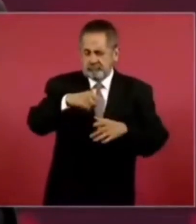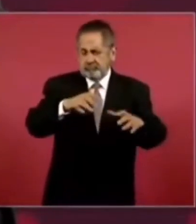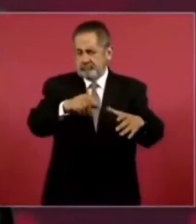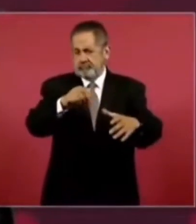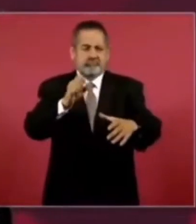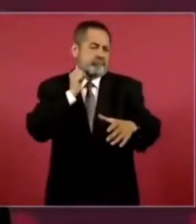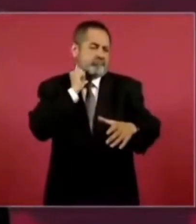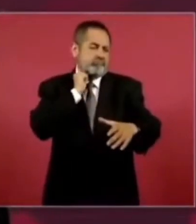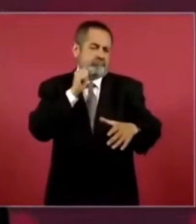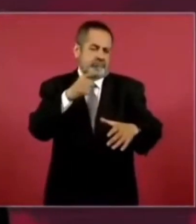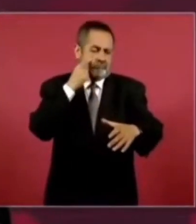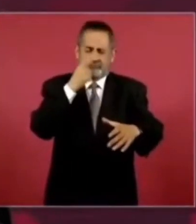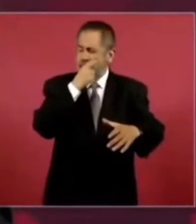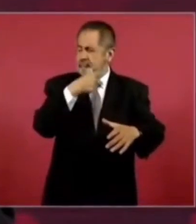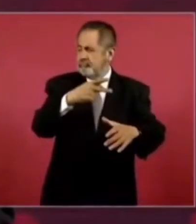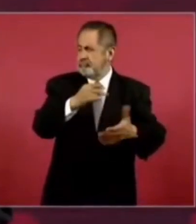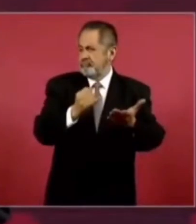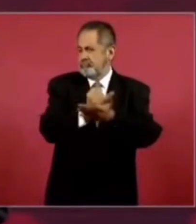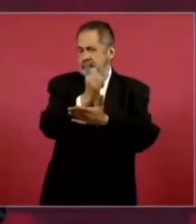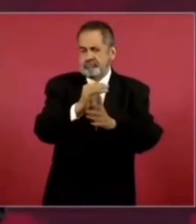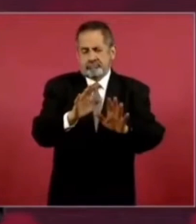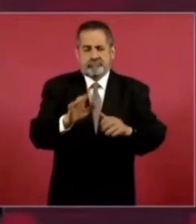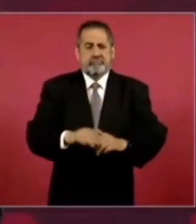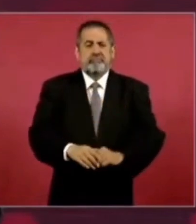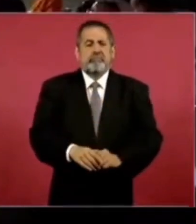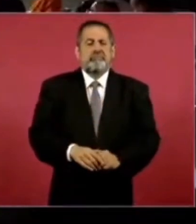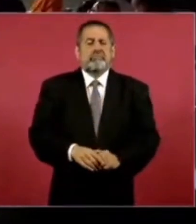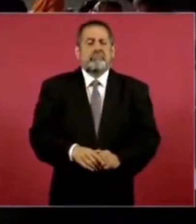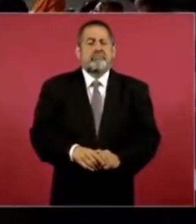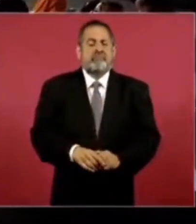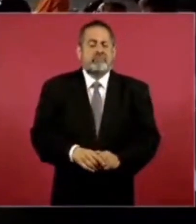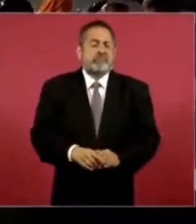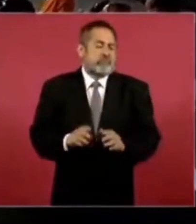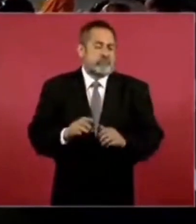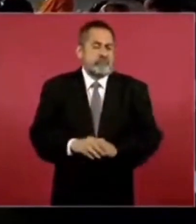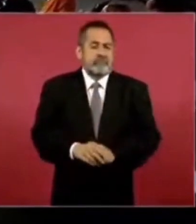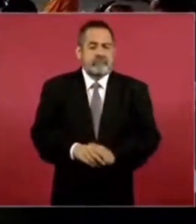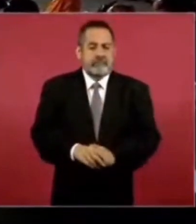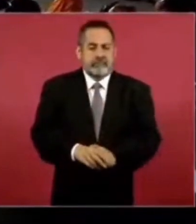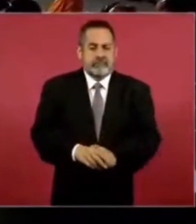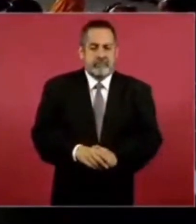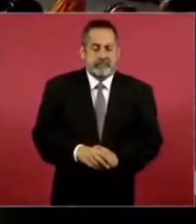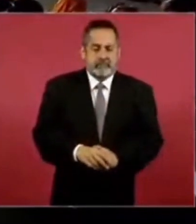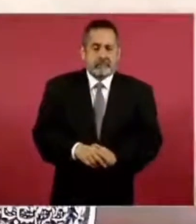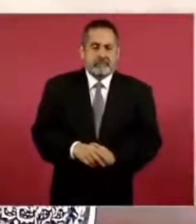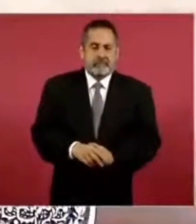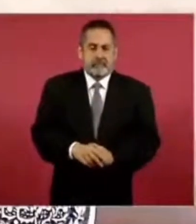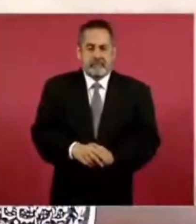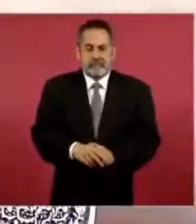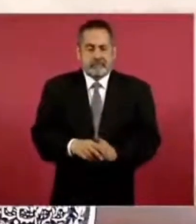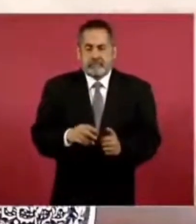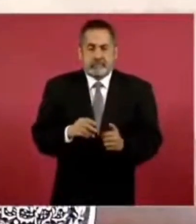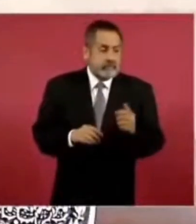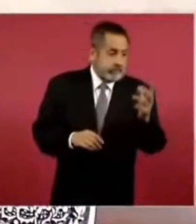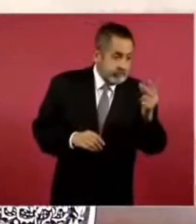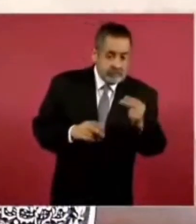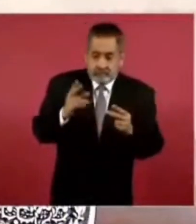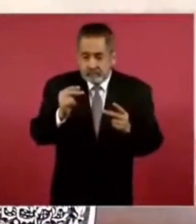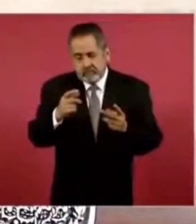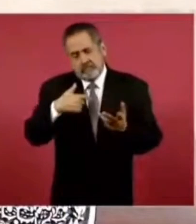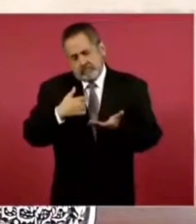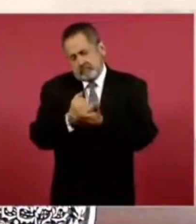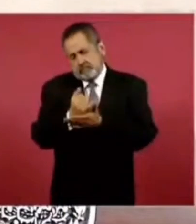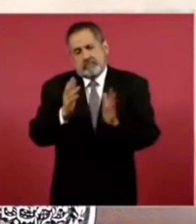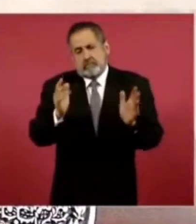este el senado No pues entonces sí pero ojalá y decidan